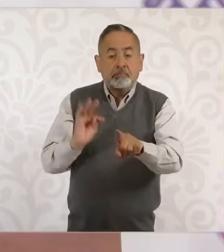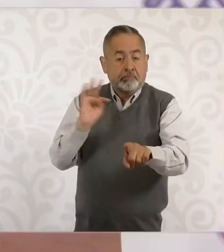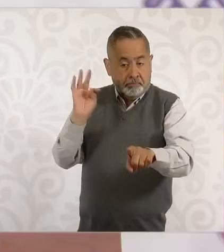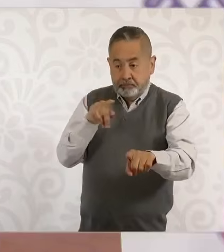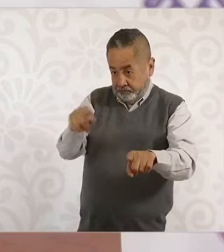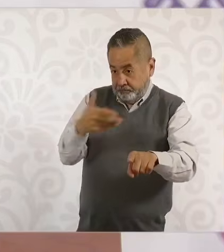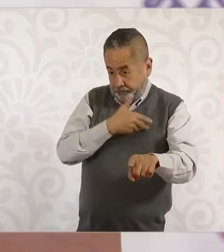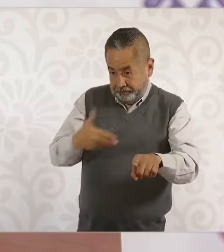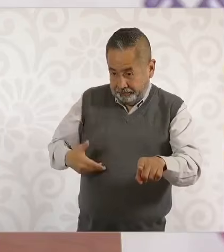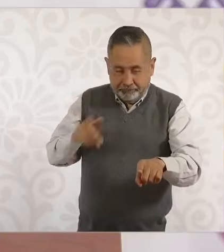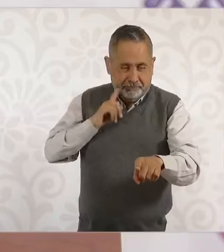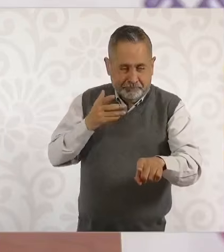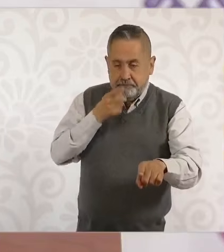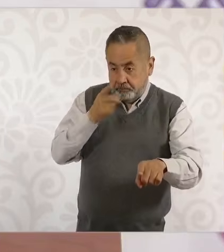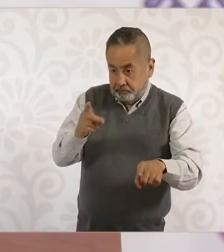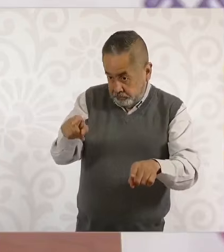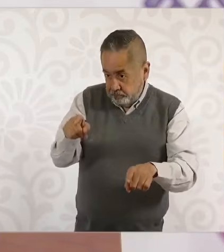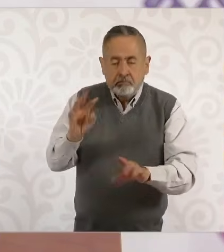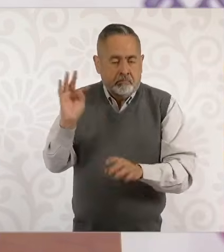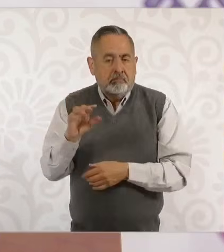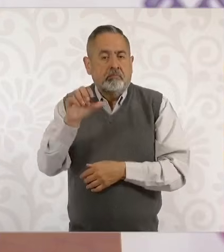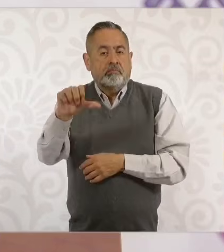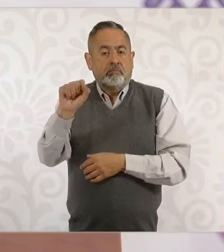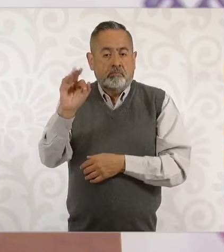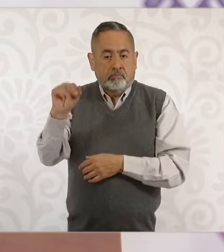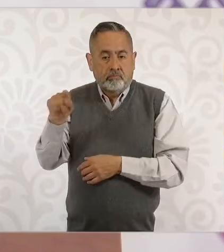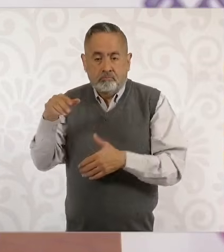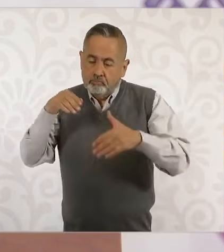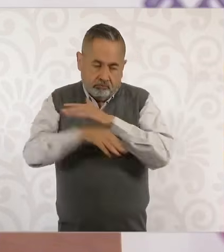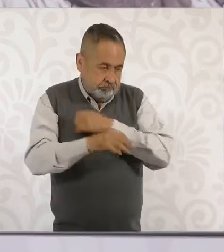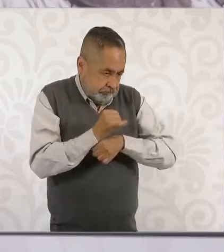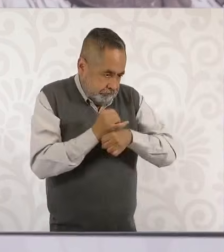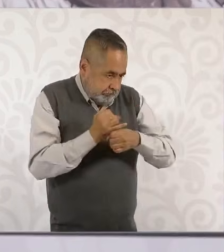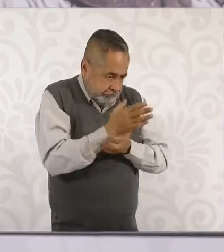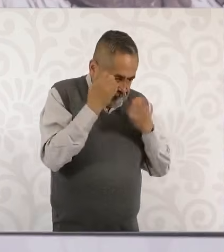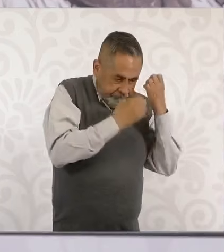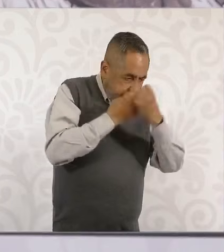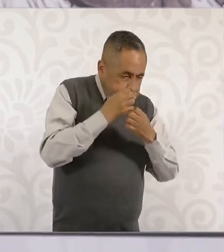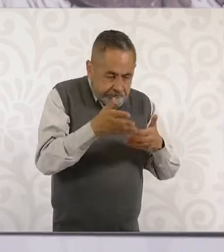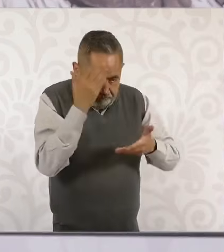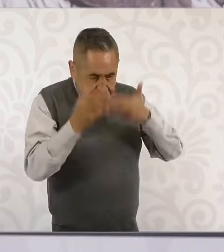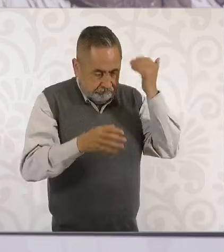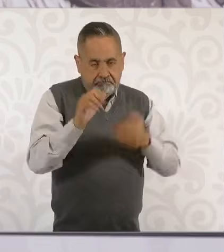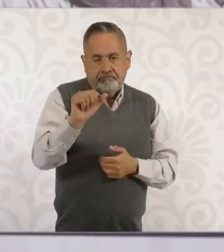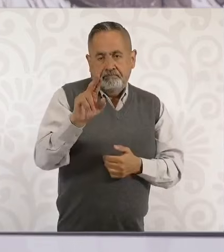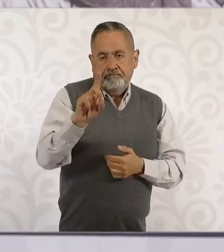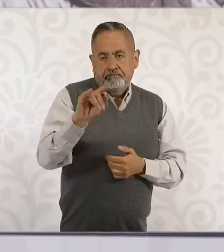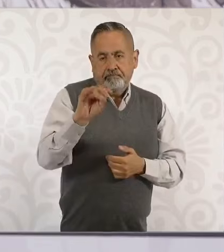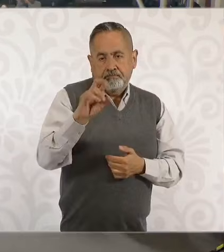Superior. En una primera auditoría y en todo caso la Fiscalía General, pero pues hay que revisar el